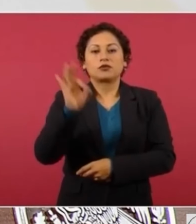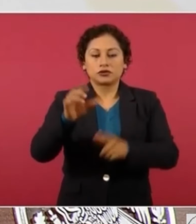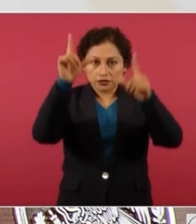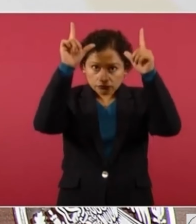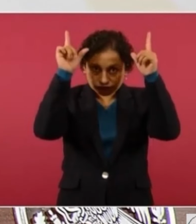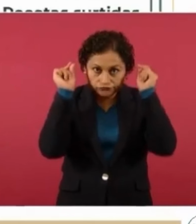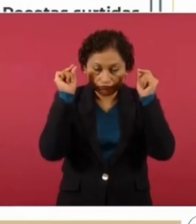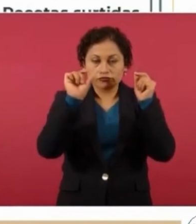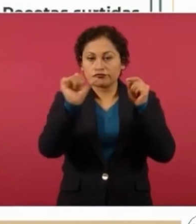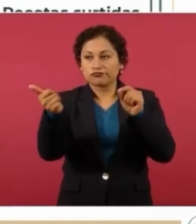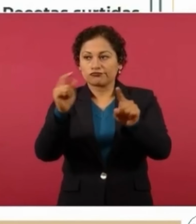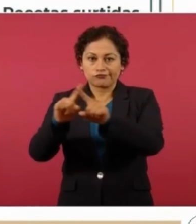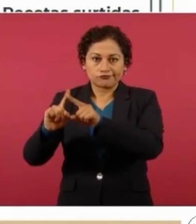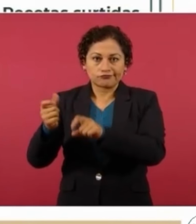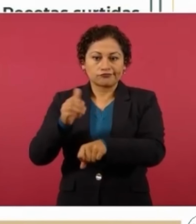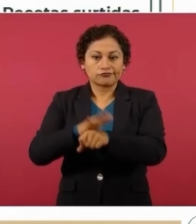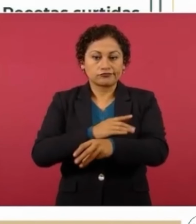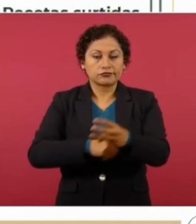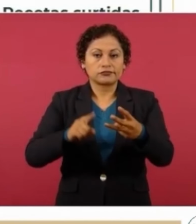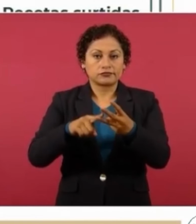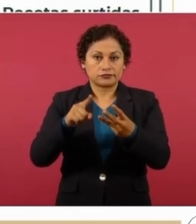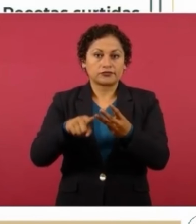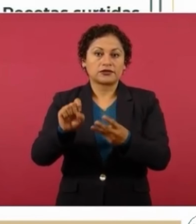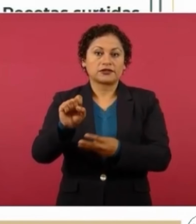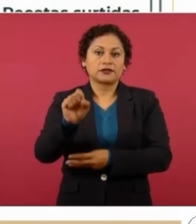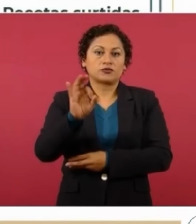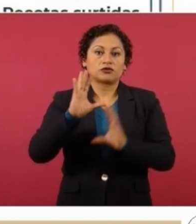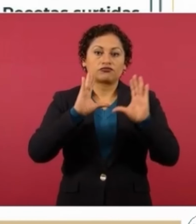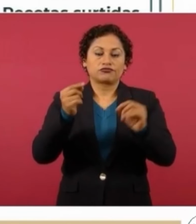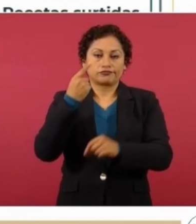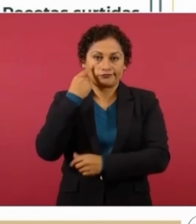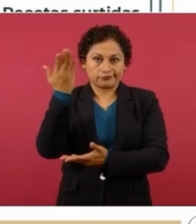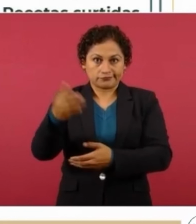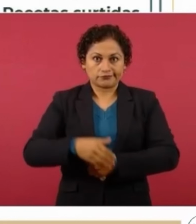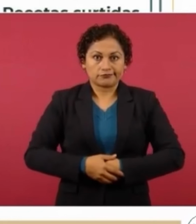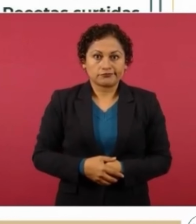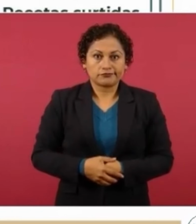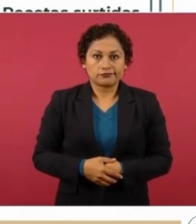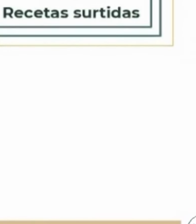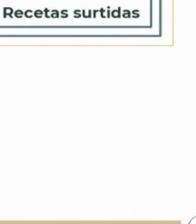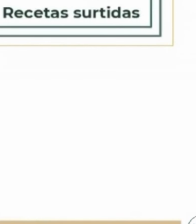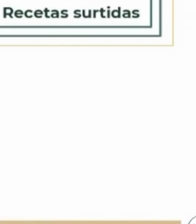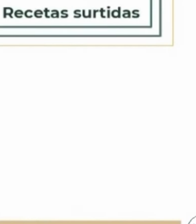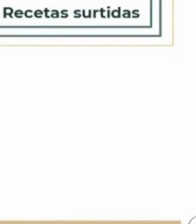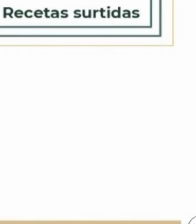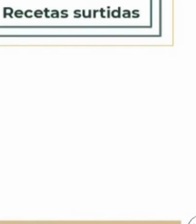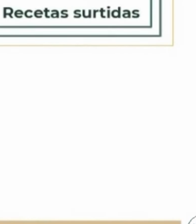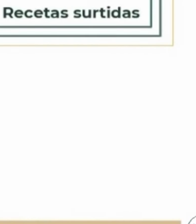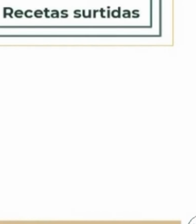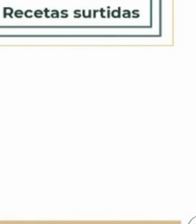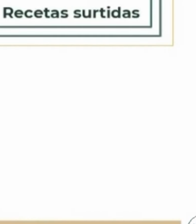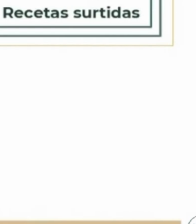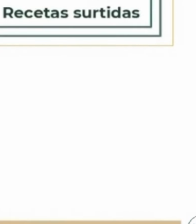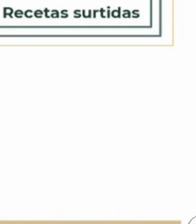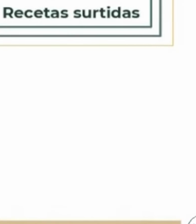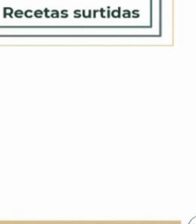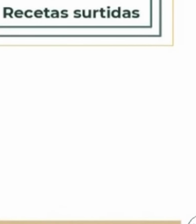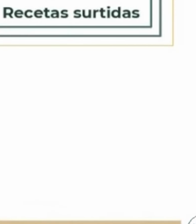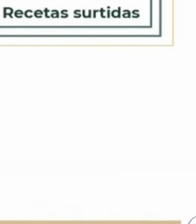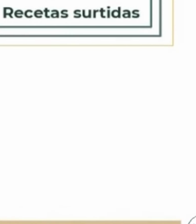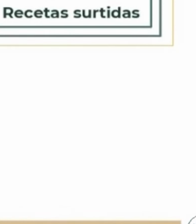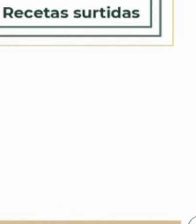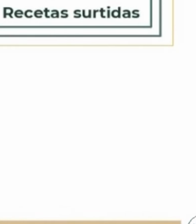enfermería, y hemos capacitado al 100% del personal. Se tiene contemplada una inversión para este cierre del 2022 en Baja California